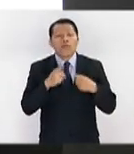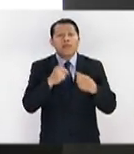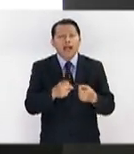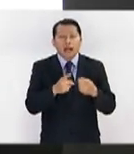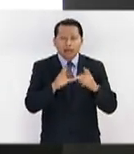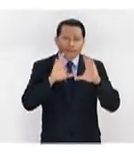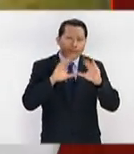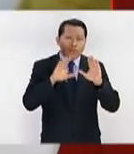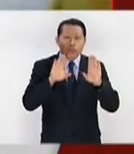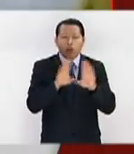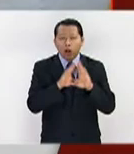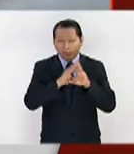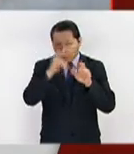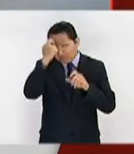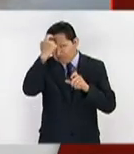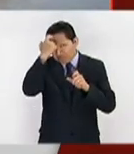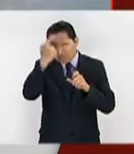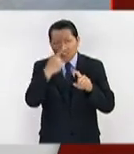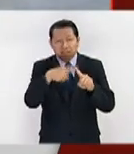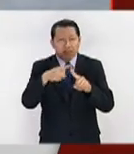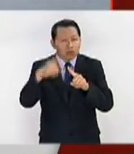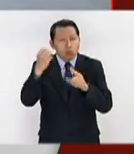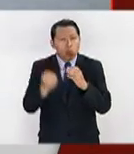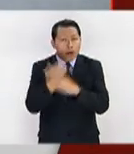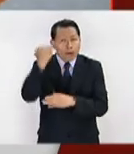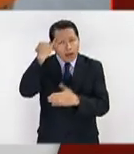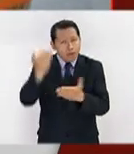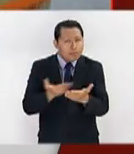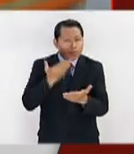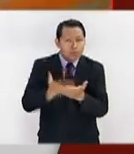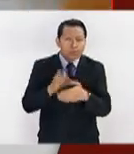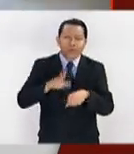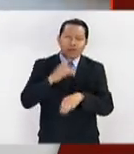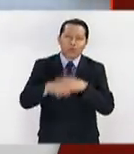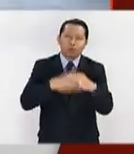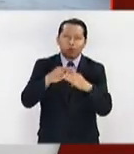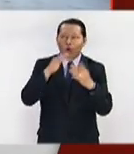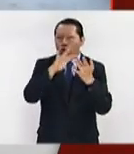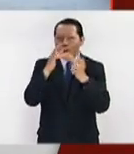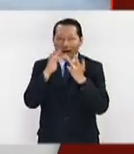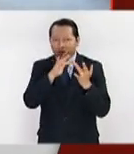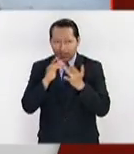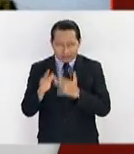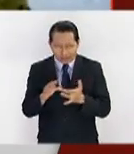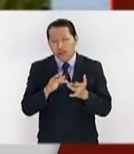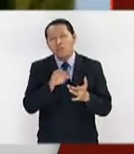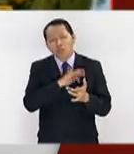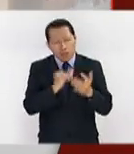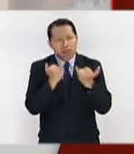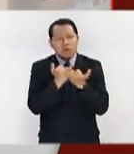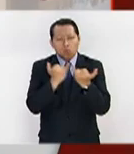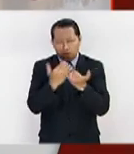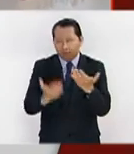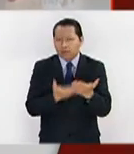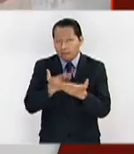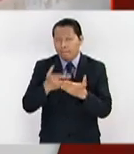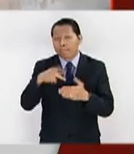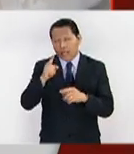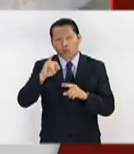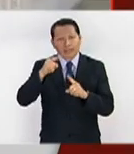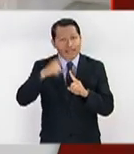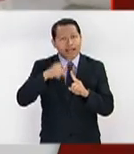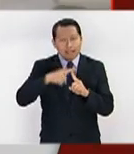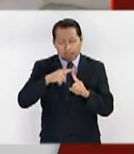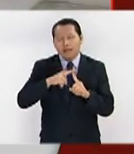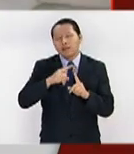para que ellos puedan innovar con nuevas propuestas, puesto que ya en un mundo globalizado no podemos ser tan regionales, ¿no? Pero sí es su tarea conservar